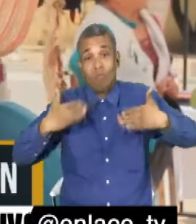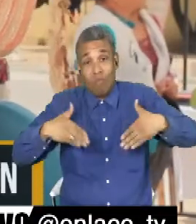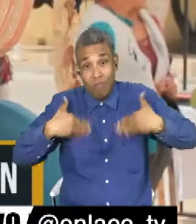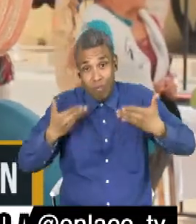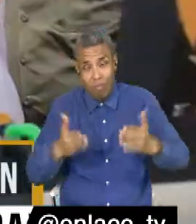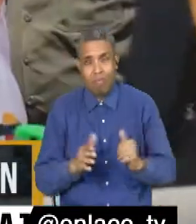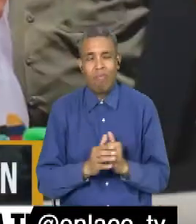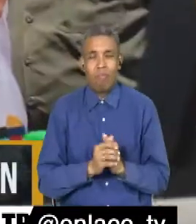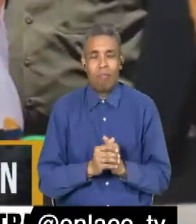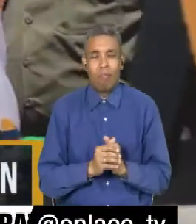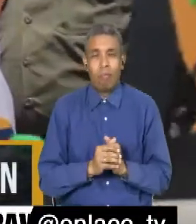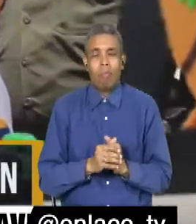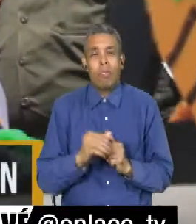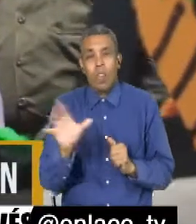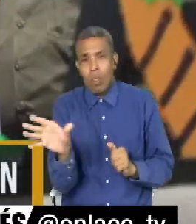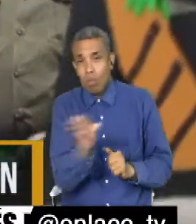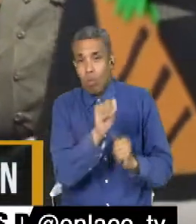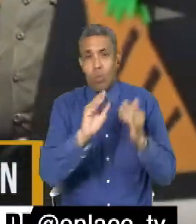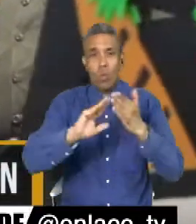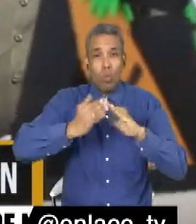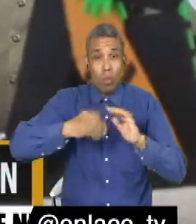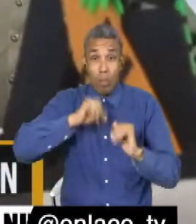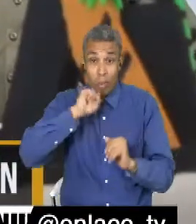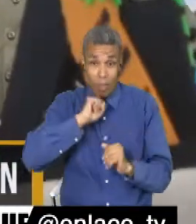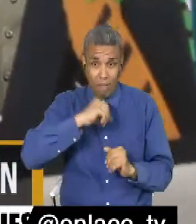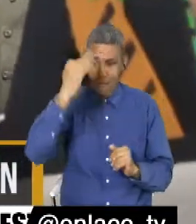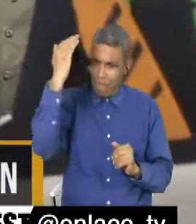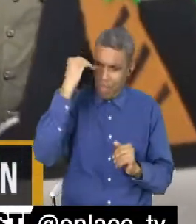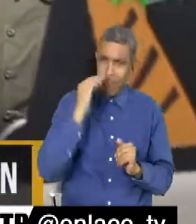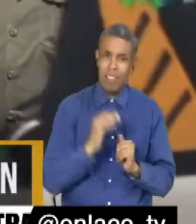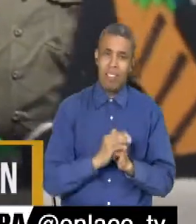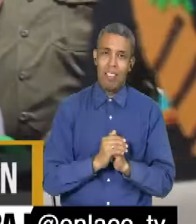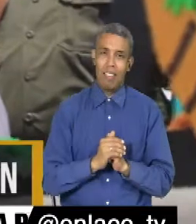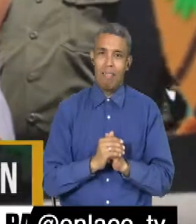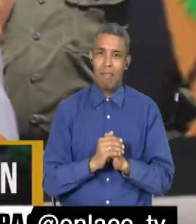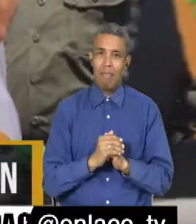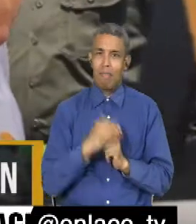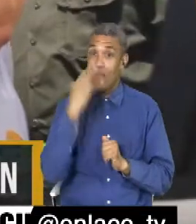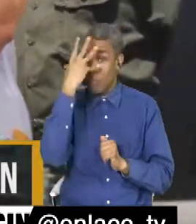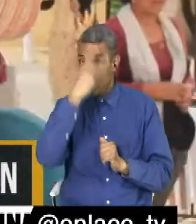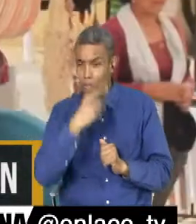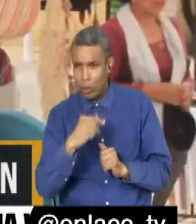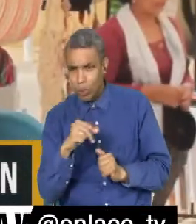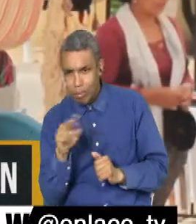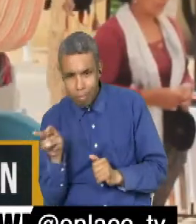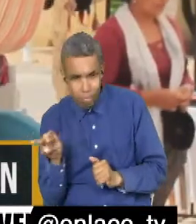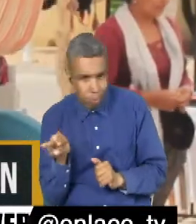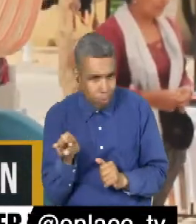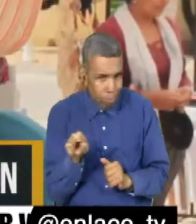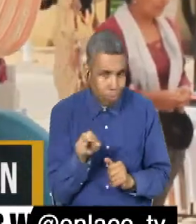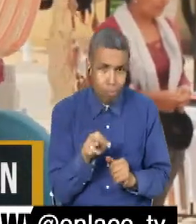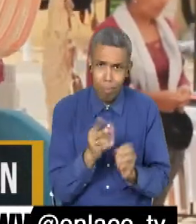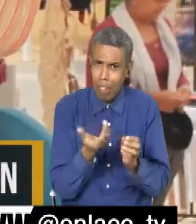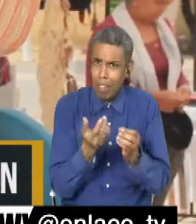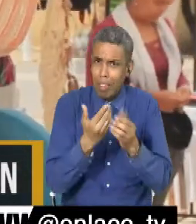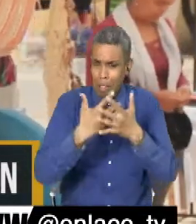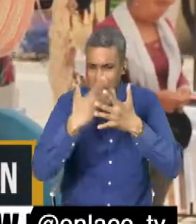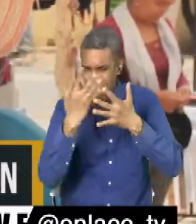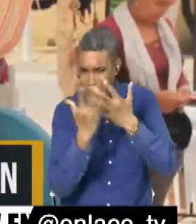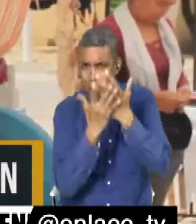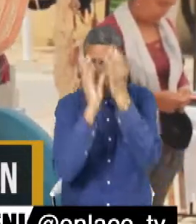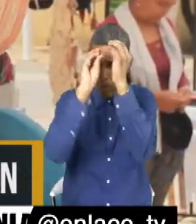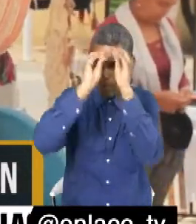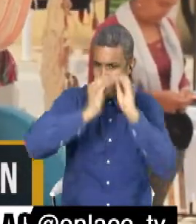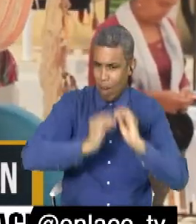Invitamos a todo el pueblo que vengan a este mirador tan bonito para que de paso nos miren las artesanías. Estamos